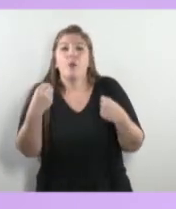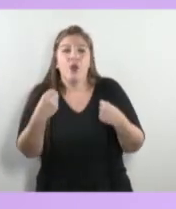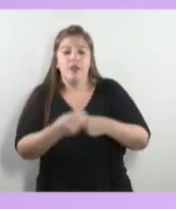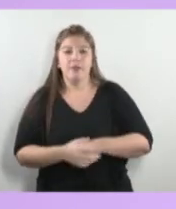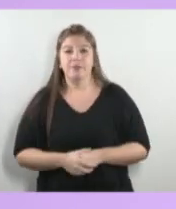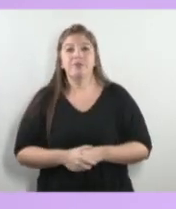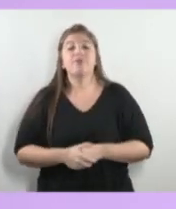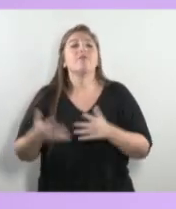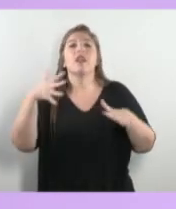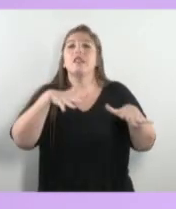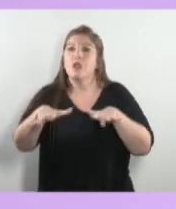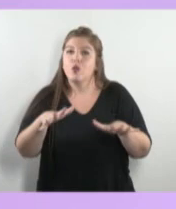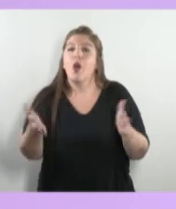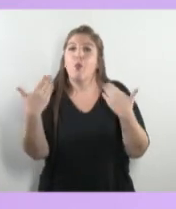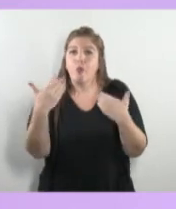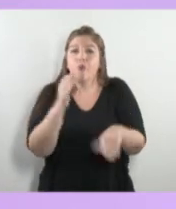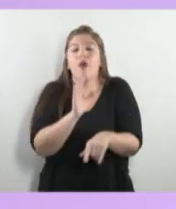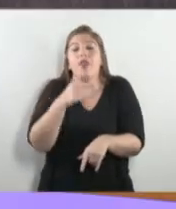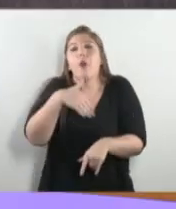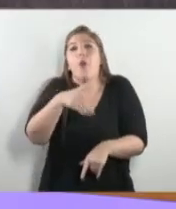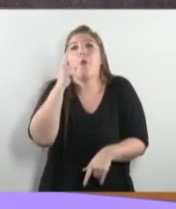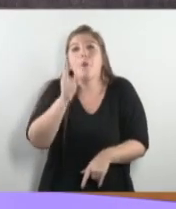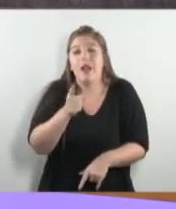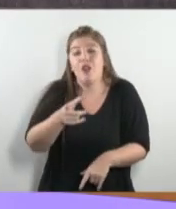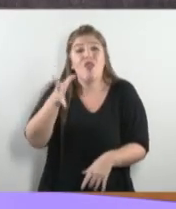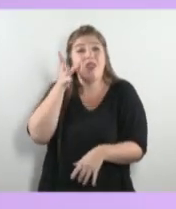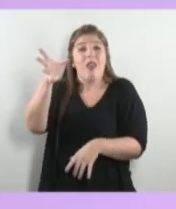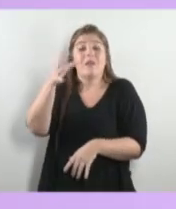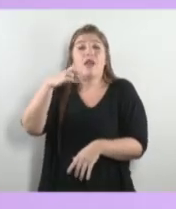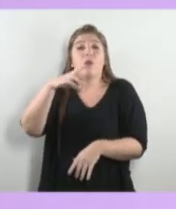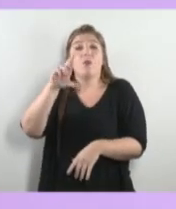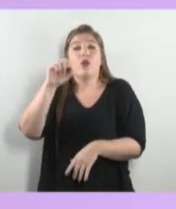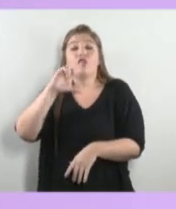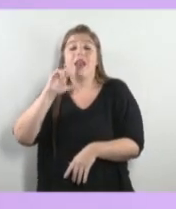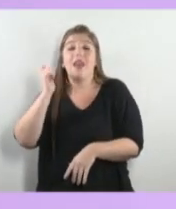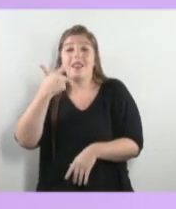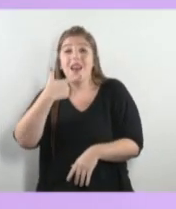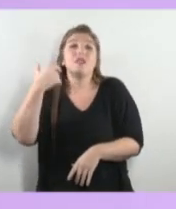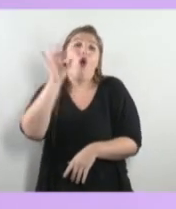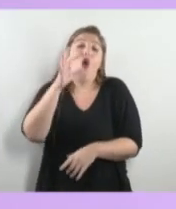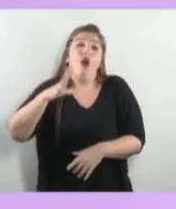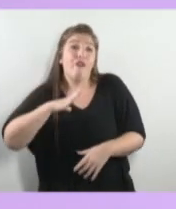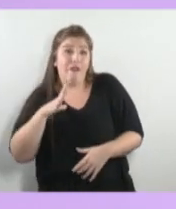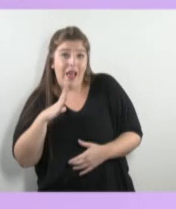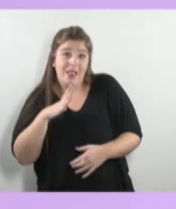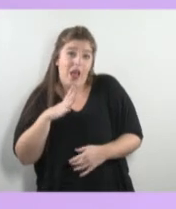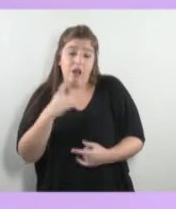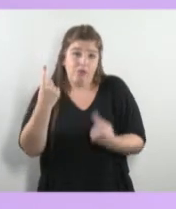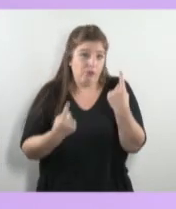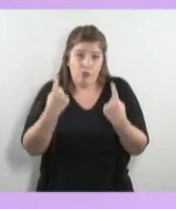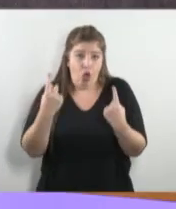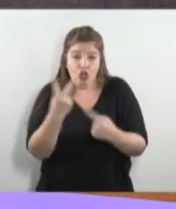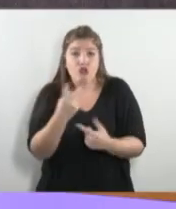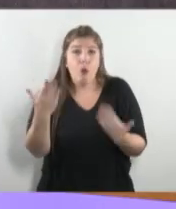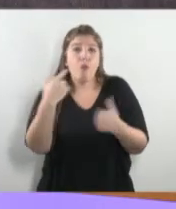son situaciones que nos pueden llegar a poner en riesgo. Digo, el exceso Obvio. De proteínas, así como la falta de proteínas, que ahora también lo vamos a hablar, el exceso de proteínas también